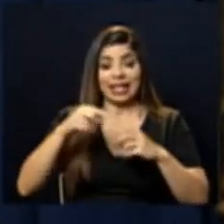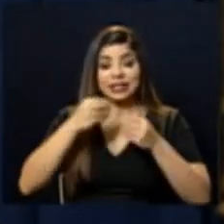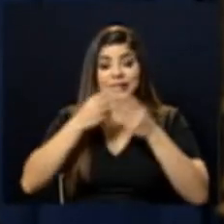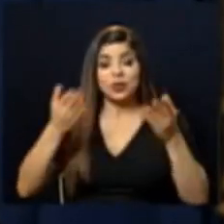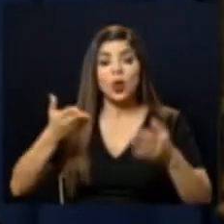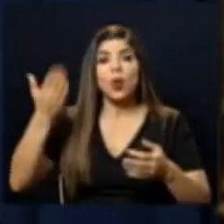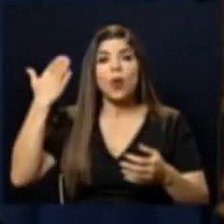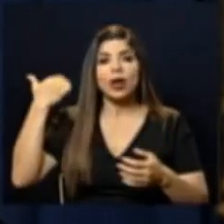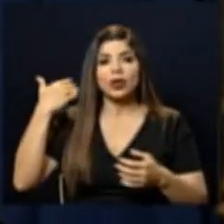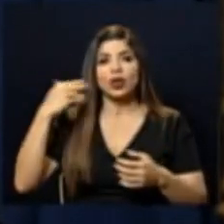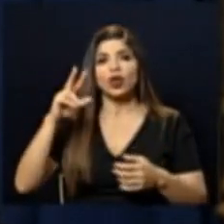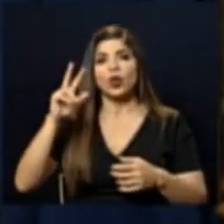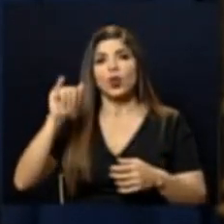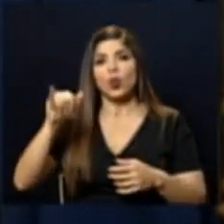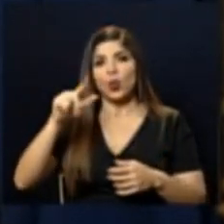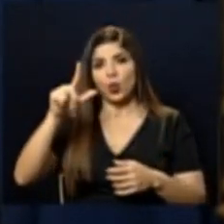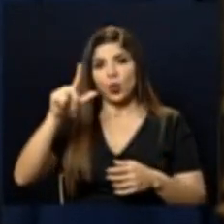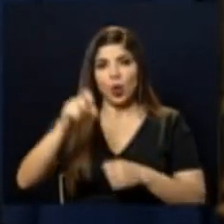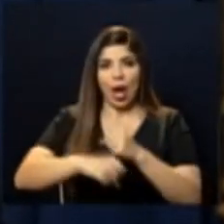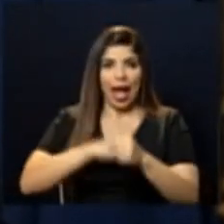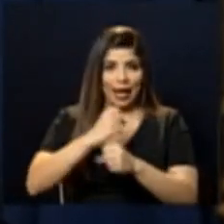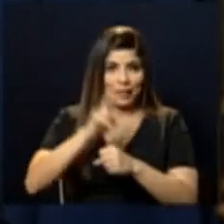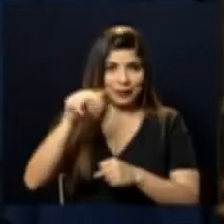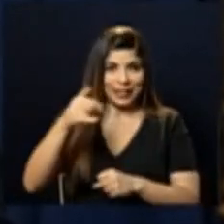del 2018.